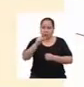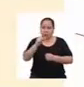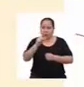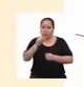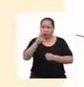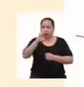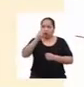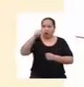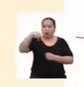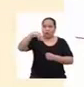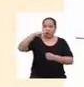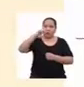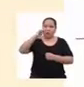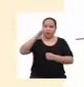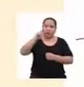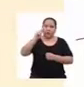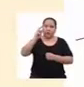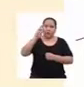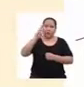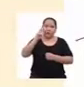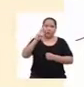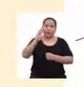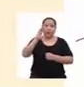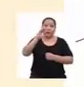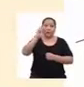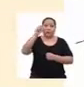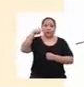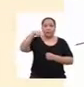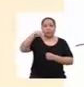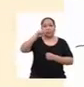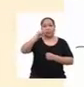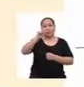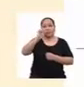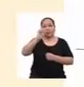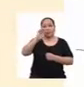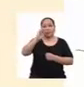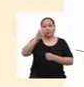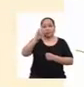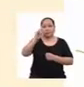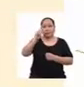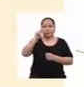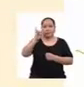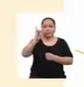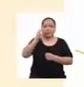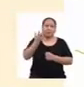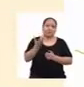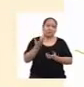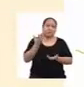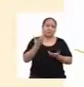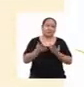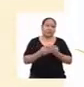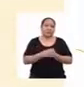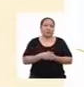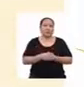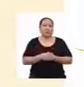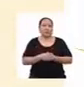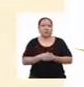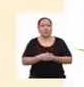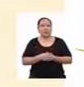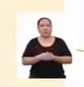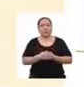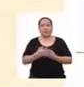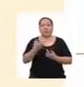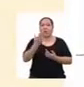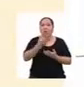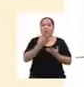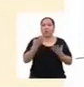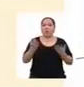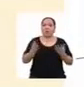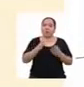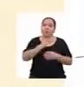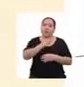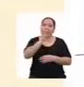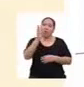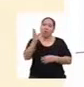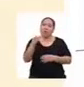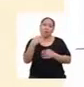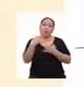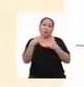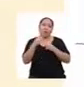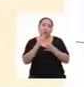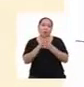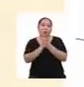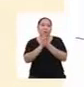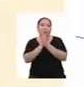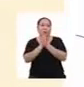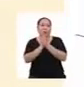ya que lo que viene es resultado de la situación. Actividades como ir a jugar con nuestros amigos y